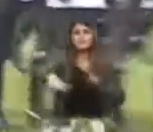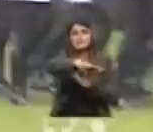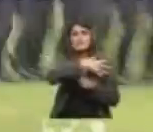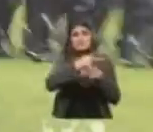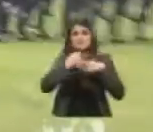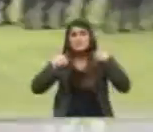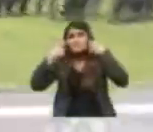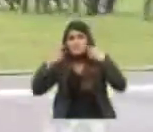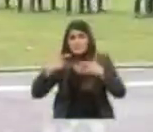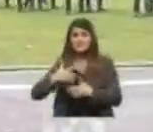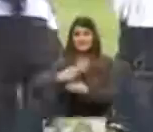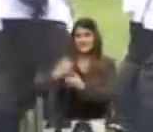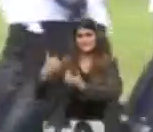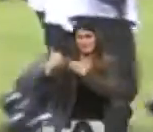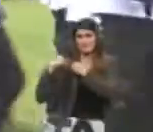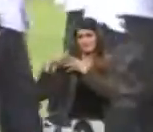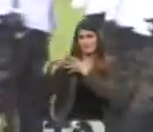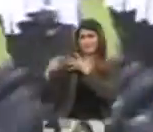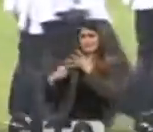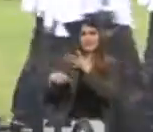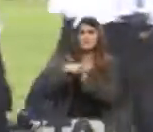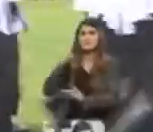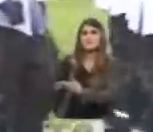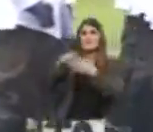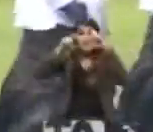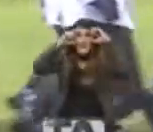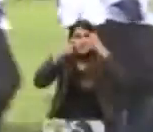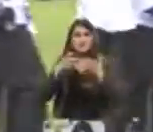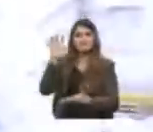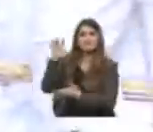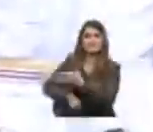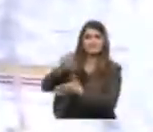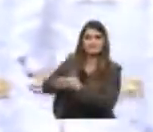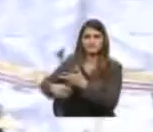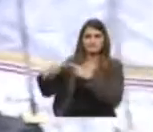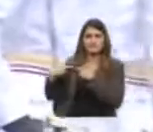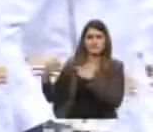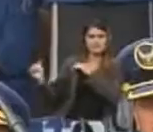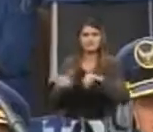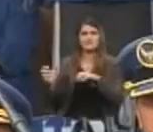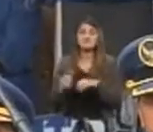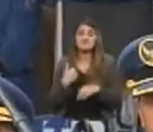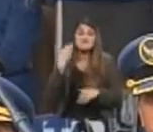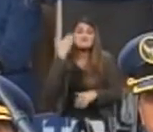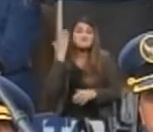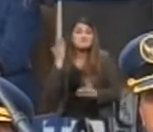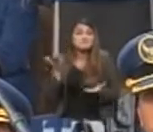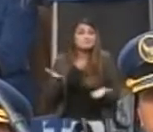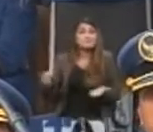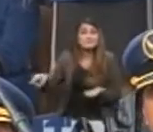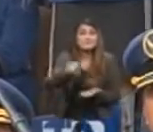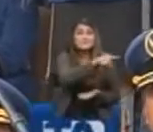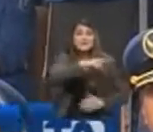de graduación de oficiales de línea. Allí también hizo eco de lo que el gobierno ha logrado dentro de la institución. Ustedes,